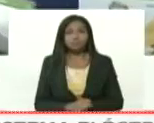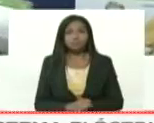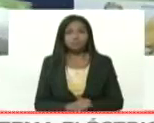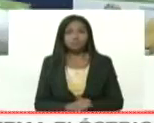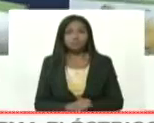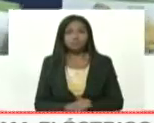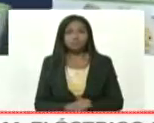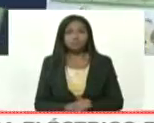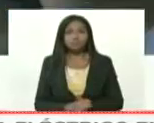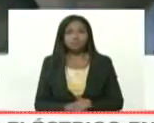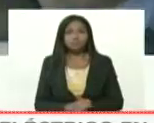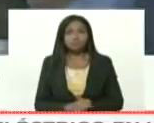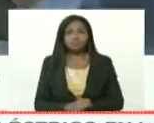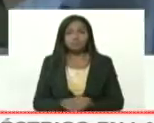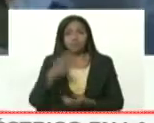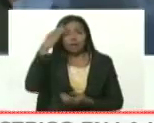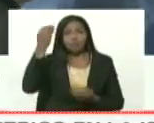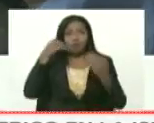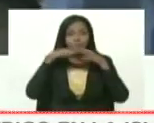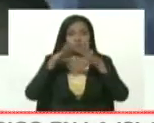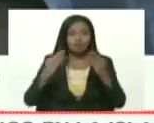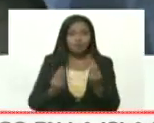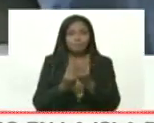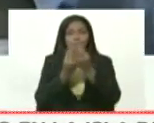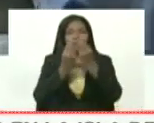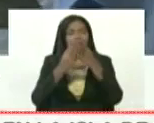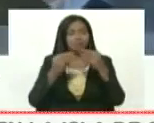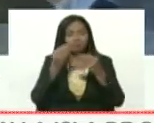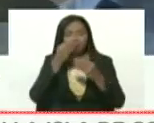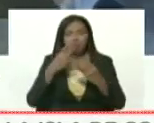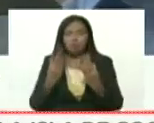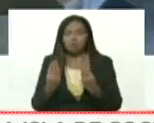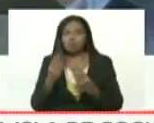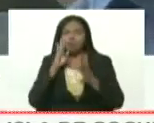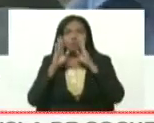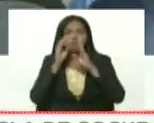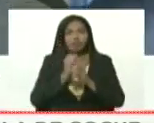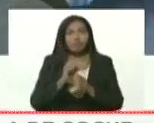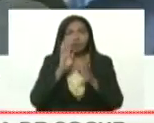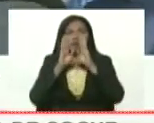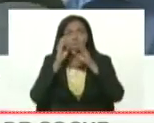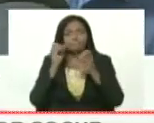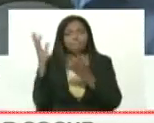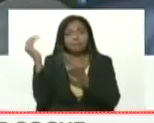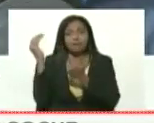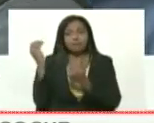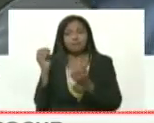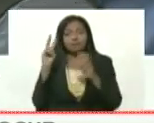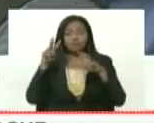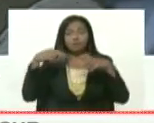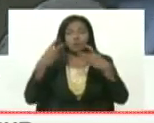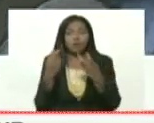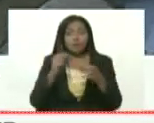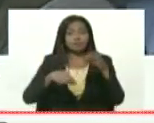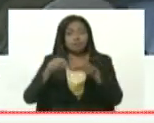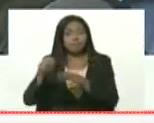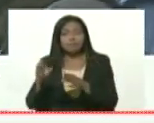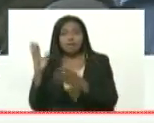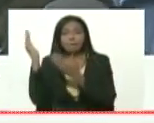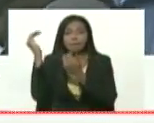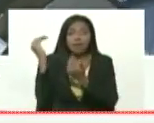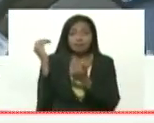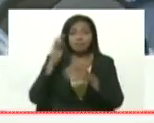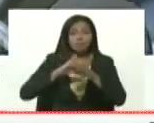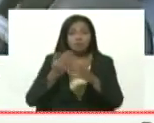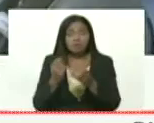Sí. Señor, que Dios lo bendiga, le acompañe y acompañe a todos los que confiamos en la esperanza de una nueva semilla, de una nueva esperanza, porque